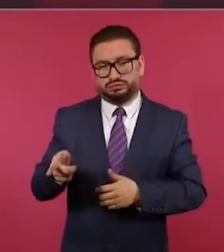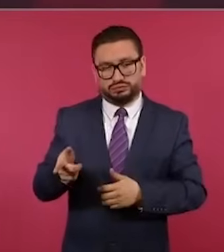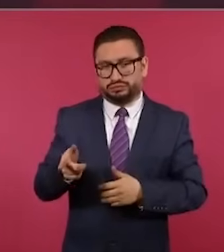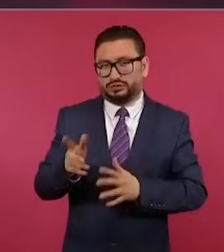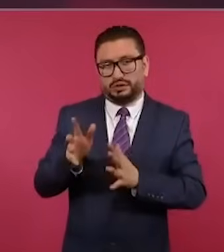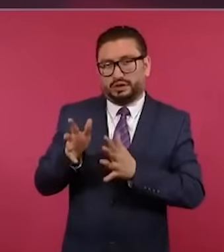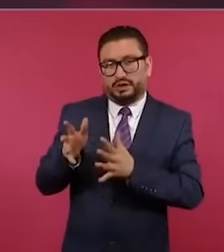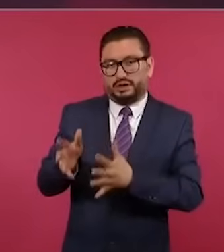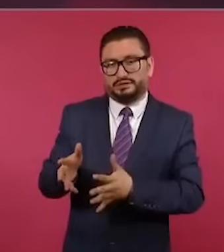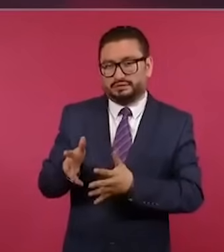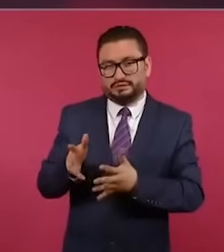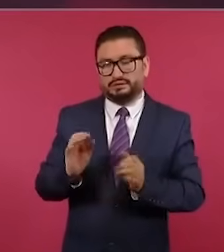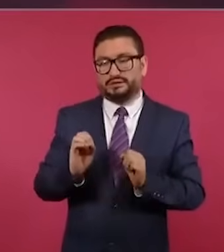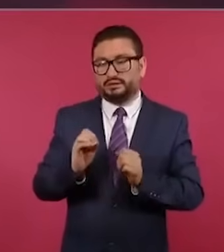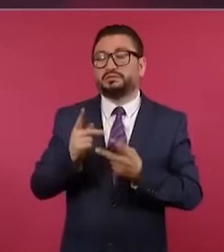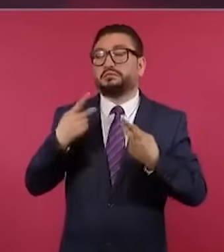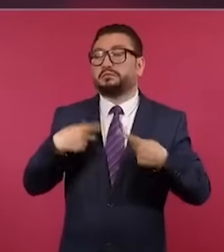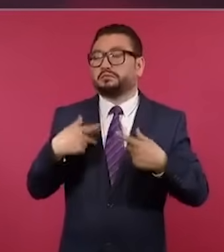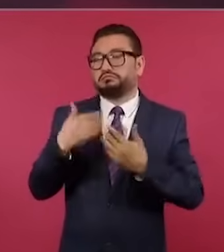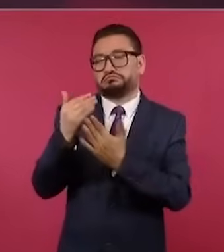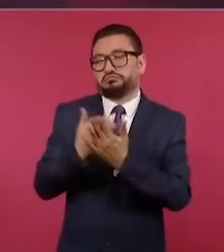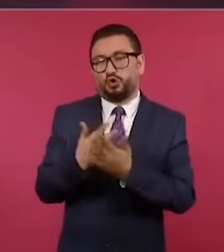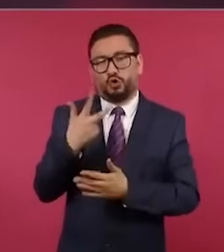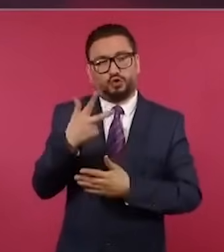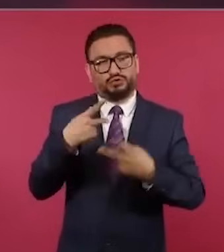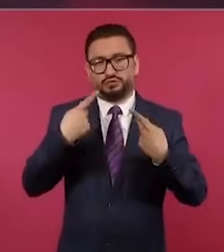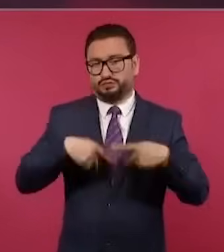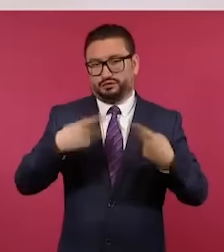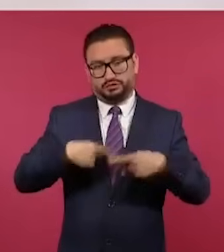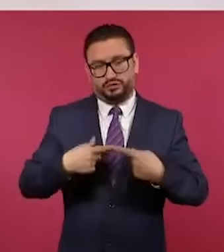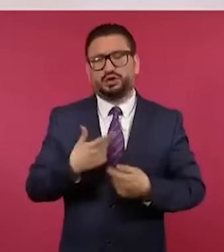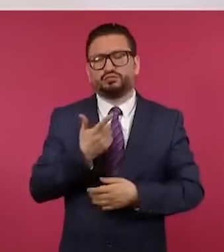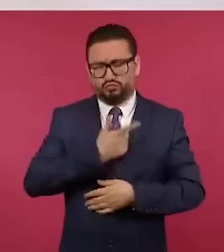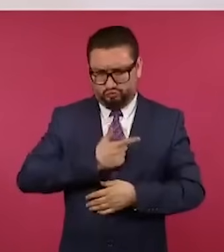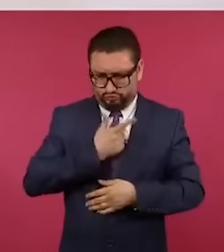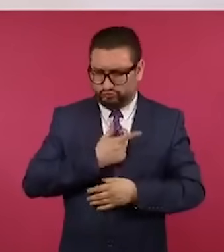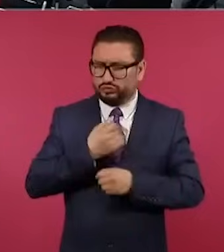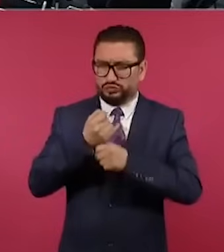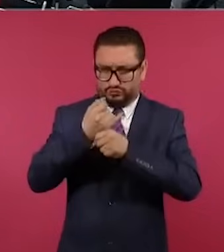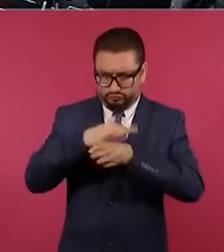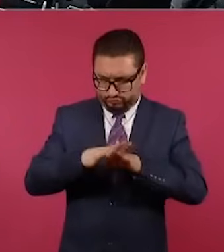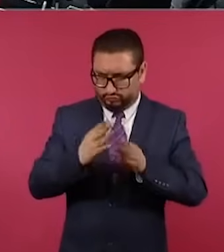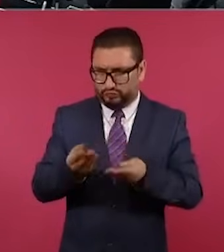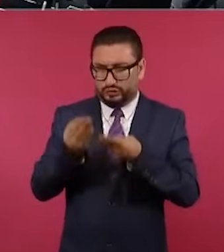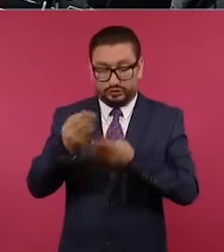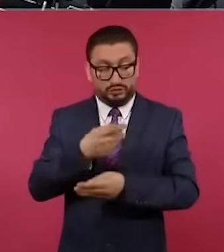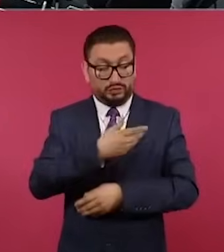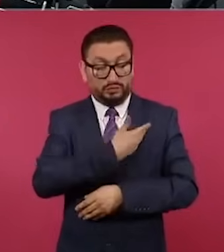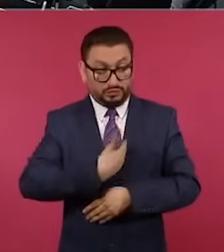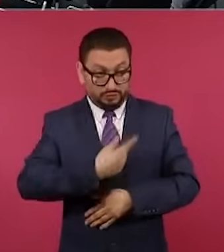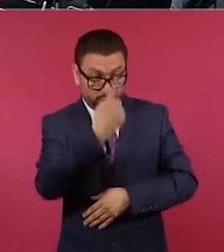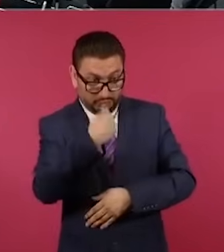quedó la cifra en 8 personas. Entonces, con mucho gusto, para cumplir con la instrucción del presidente,